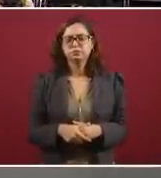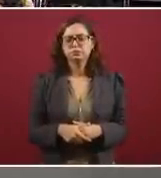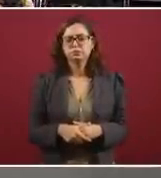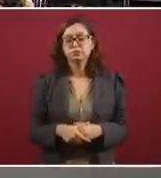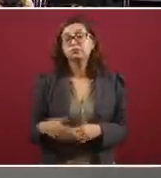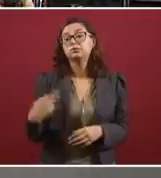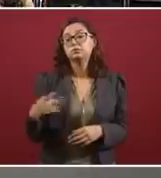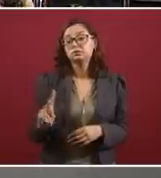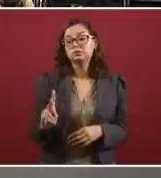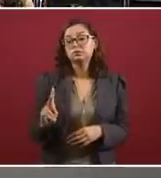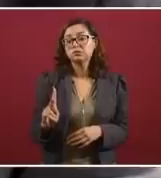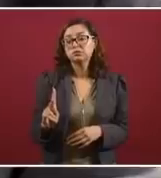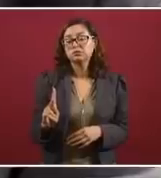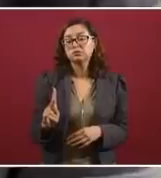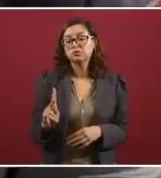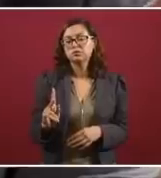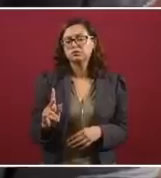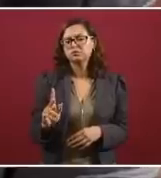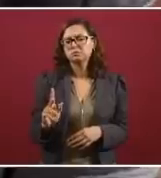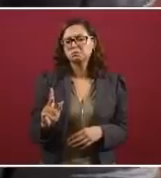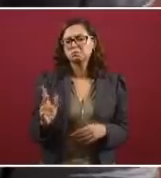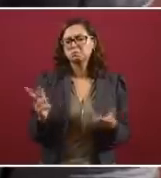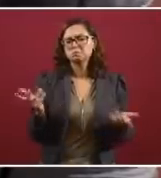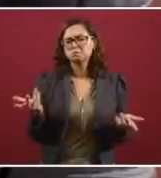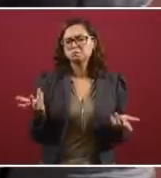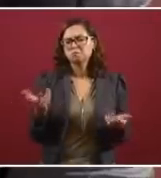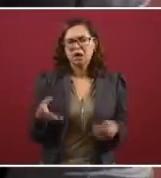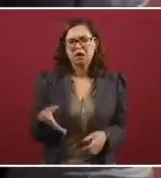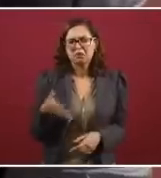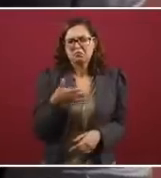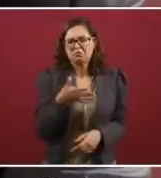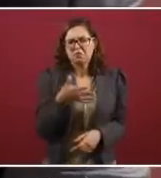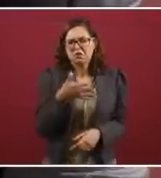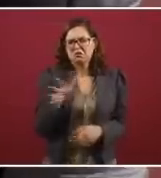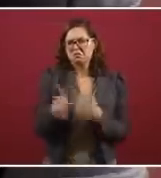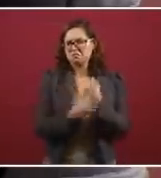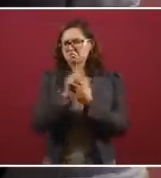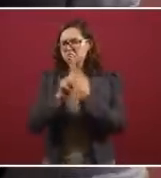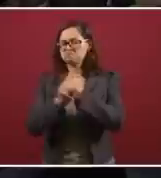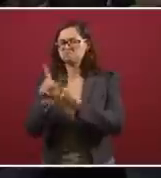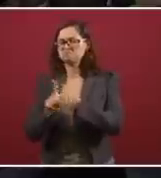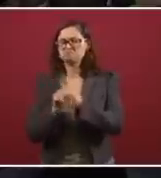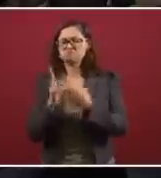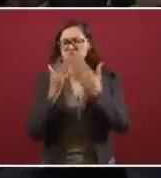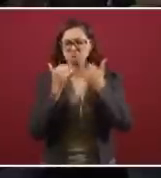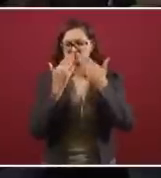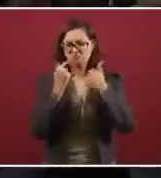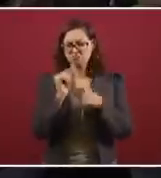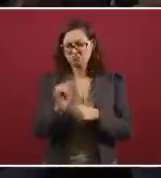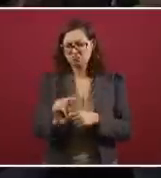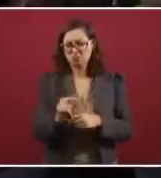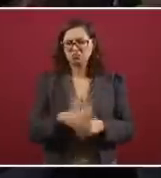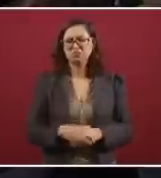pero no hay en general muchos problemas. Gracias.